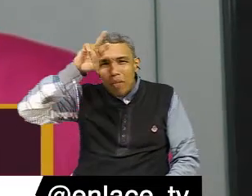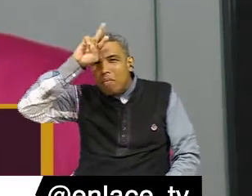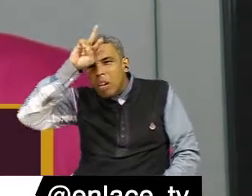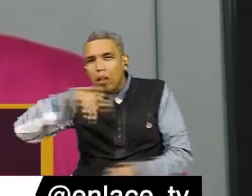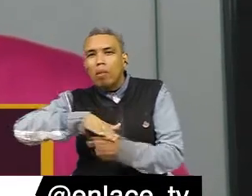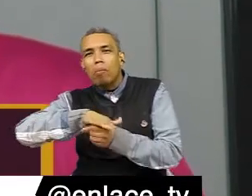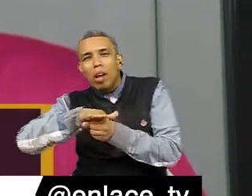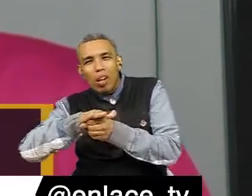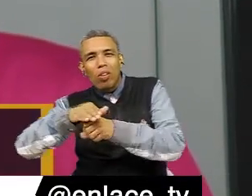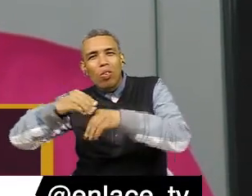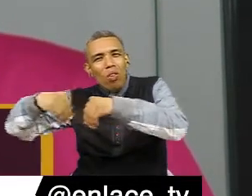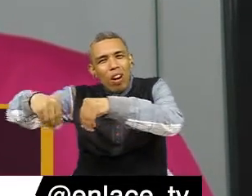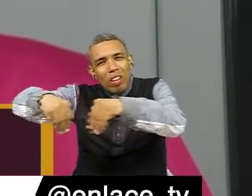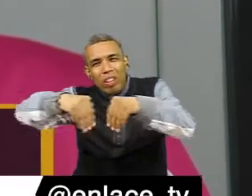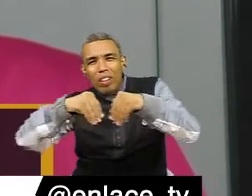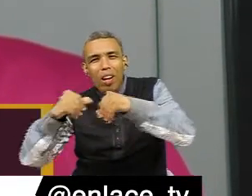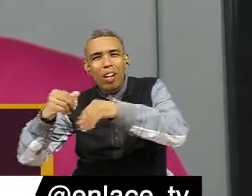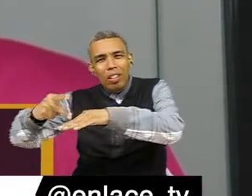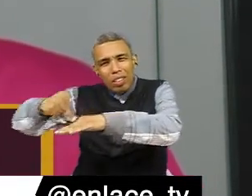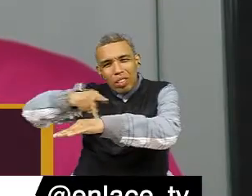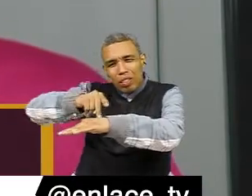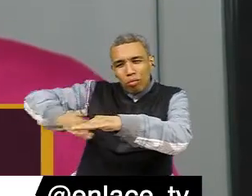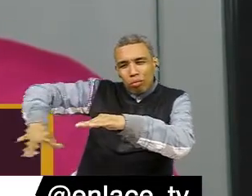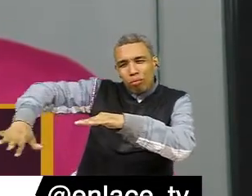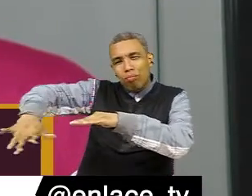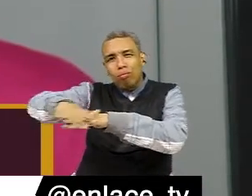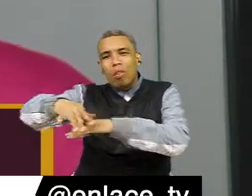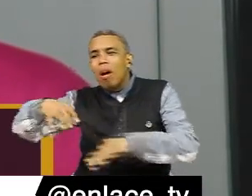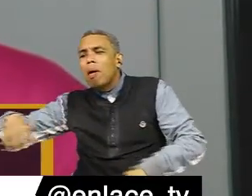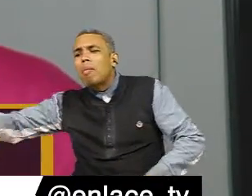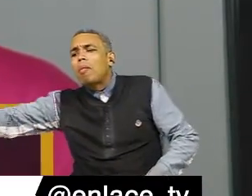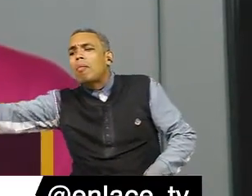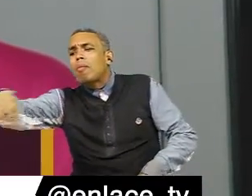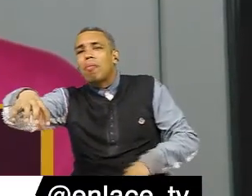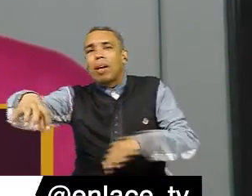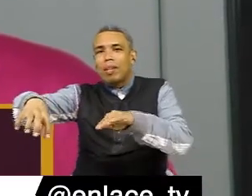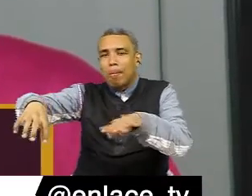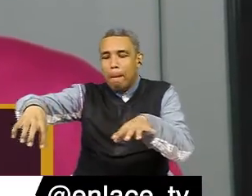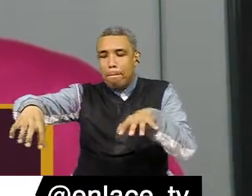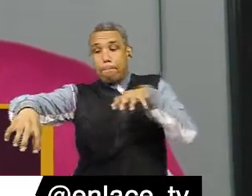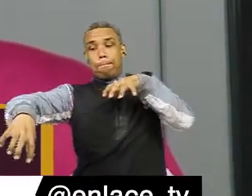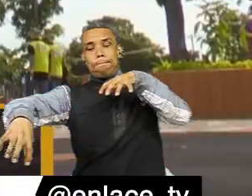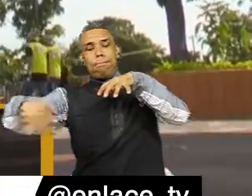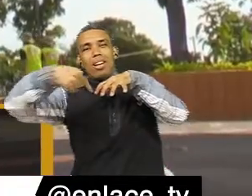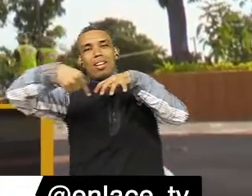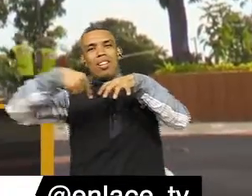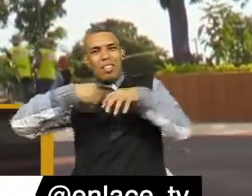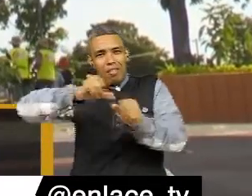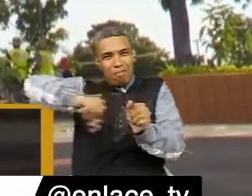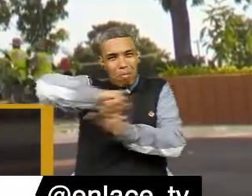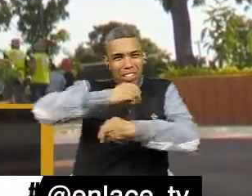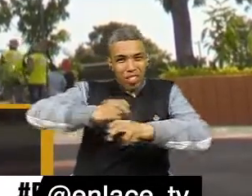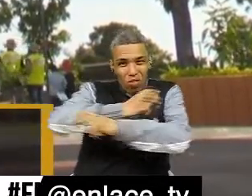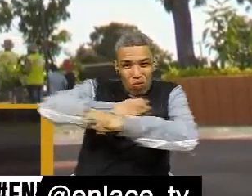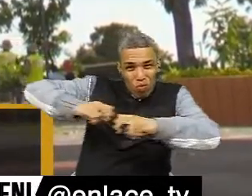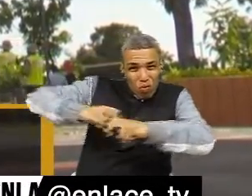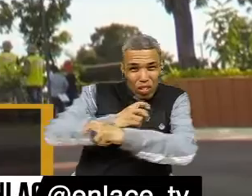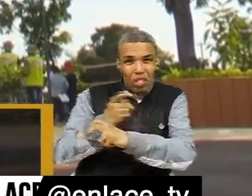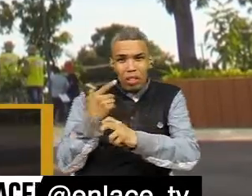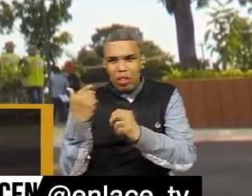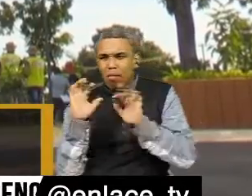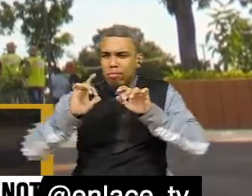circunvecinos. Cuidémoslo, tengamos sentido de pertenencia y por favor, cultura ciudadana, cuidemos lo que es un parque para todos los barranqueños y barranqueñas y los jóvenes y